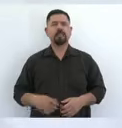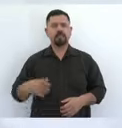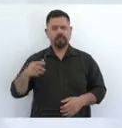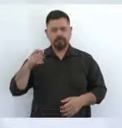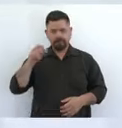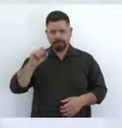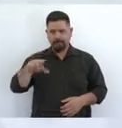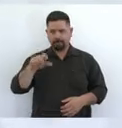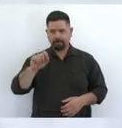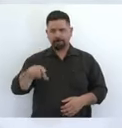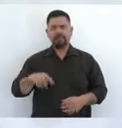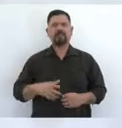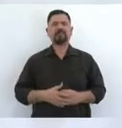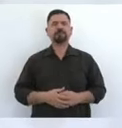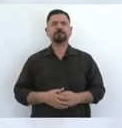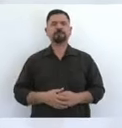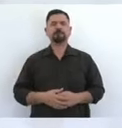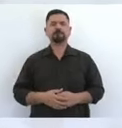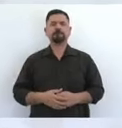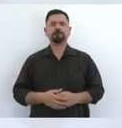también cuando